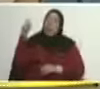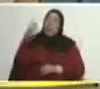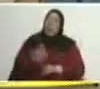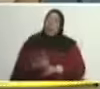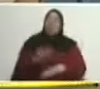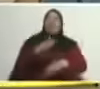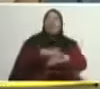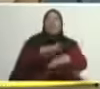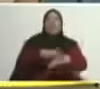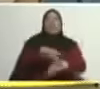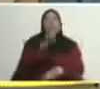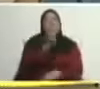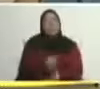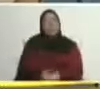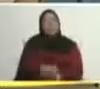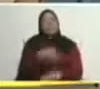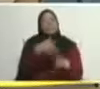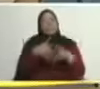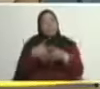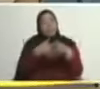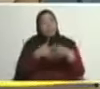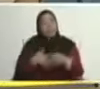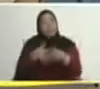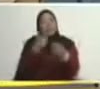Llamamos también